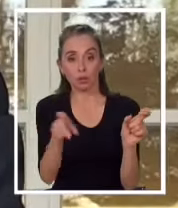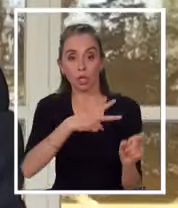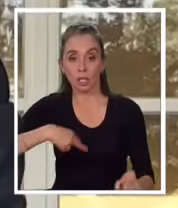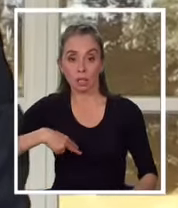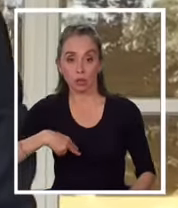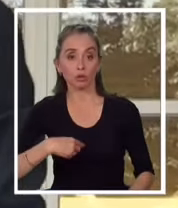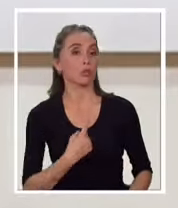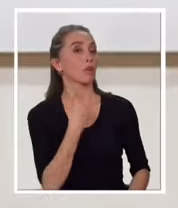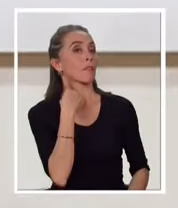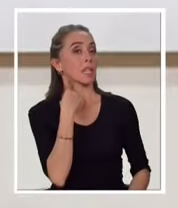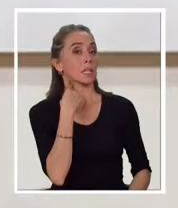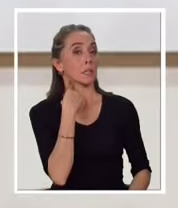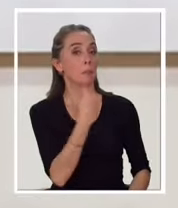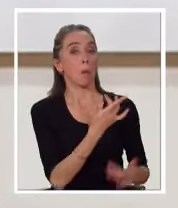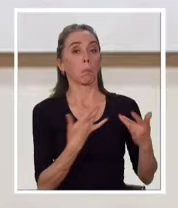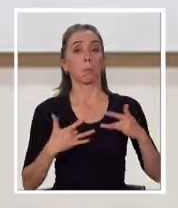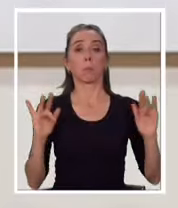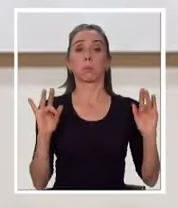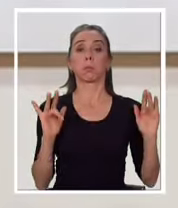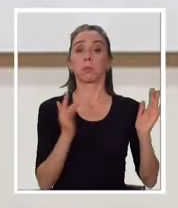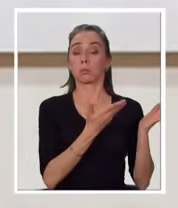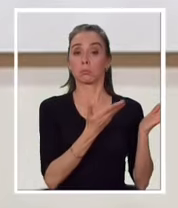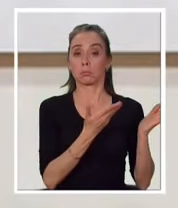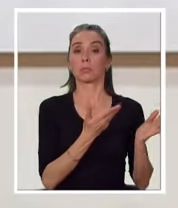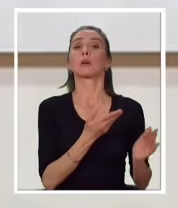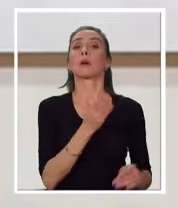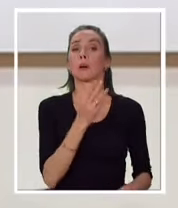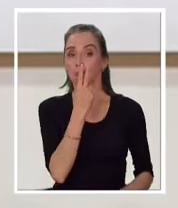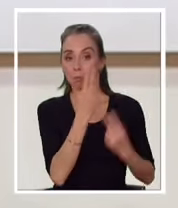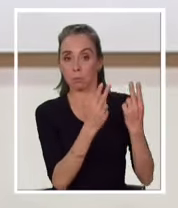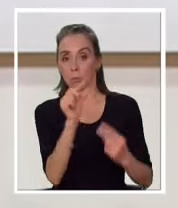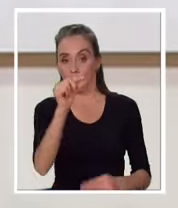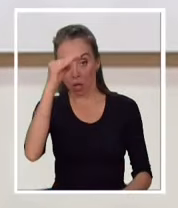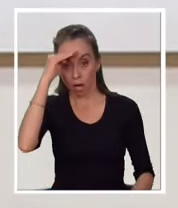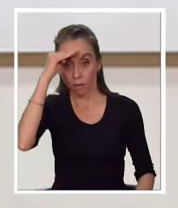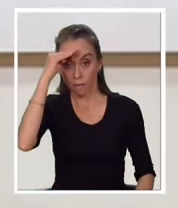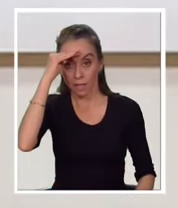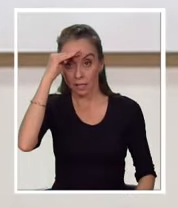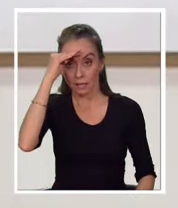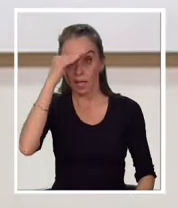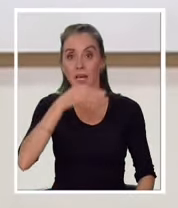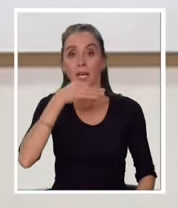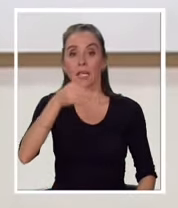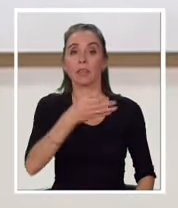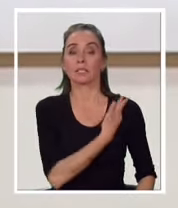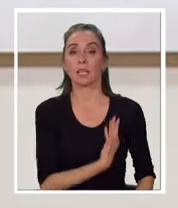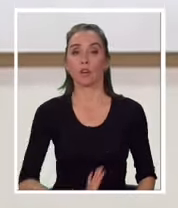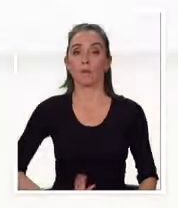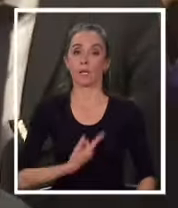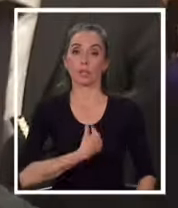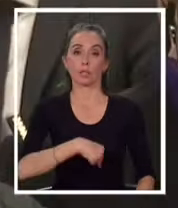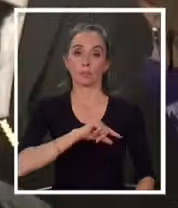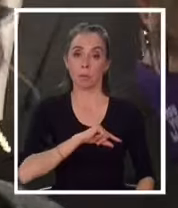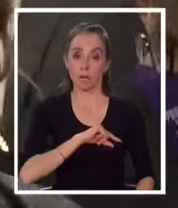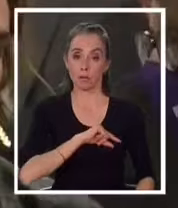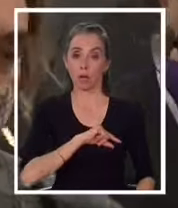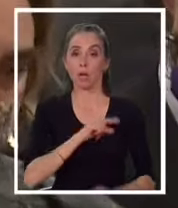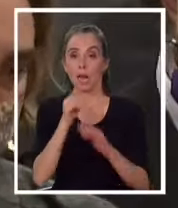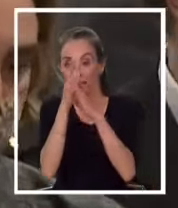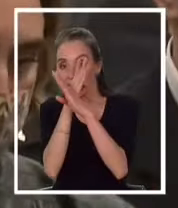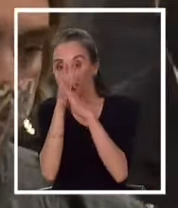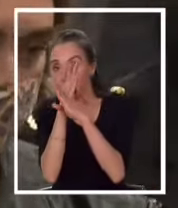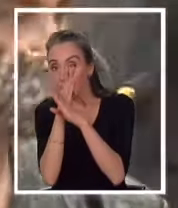hemos sido víctimas, es evidente que nos merece poca confianza aquello que diga el gobierno español. Un caso de